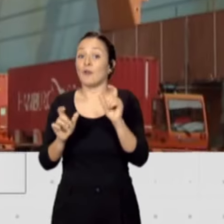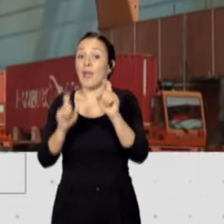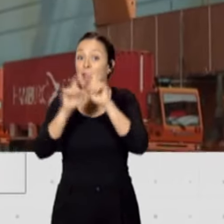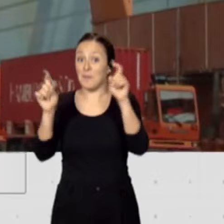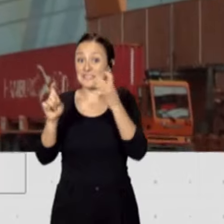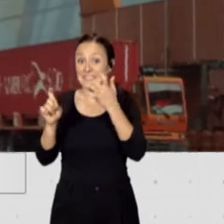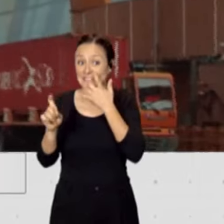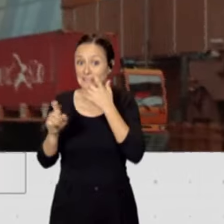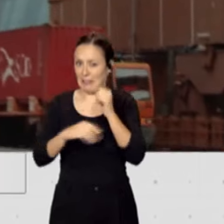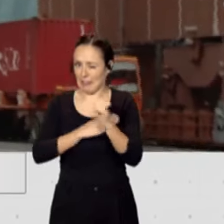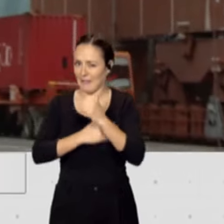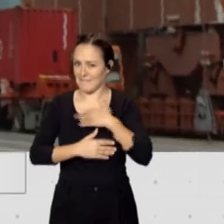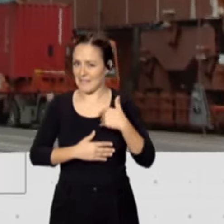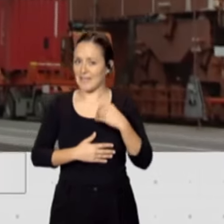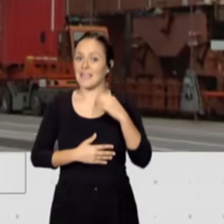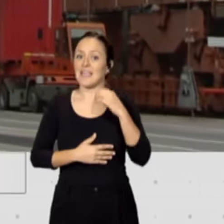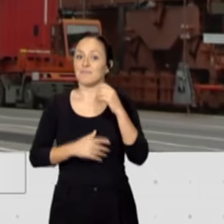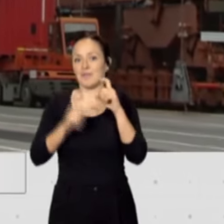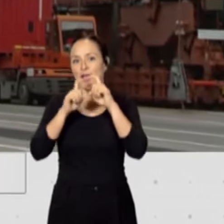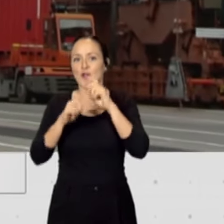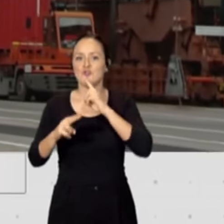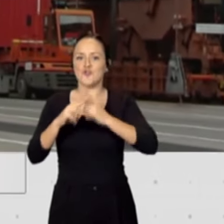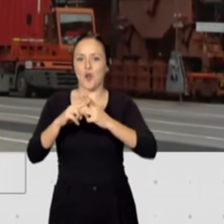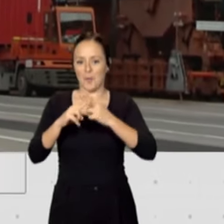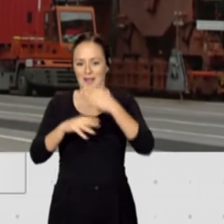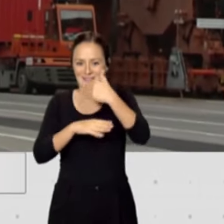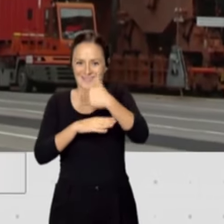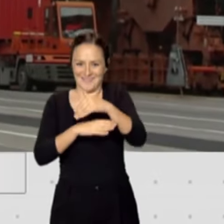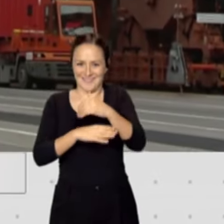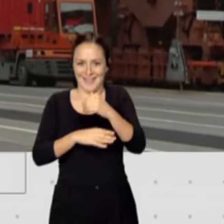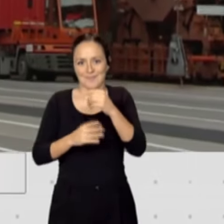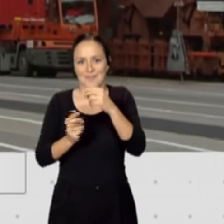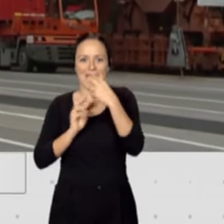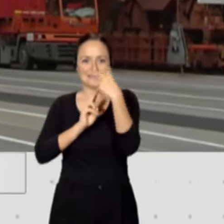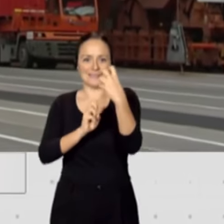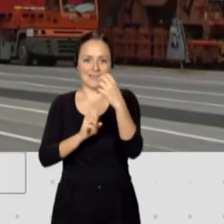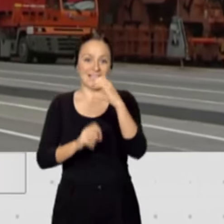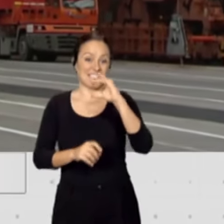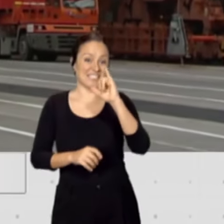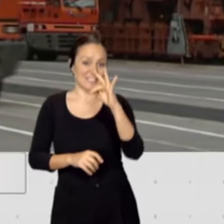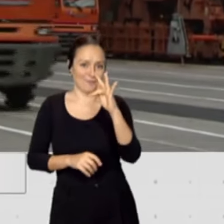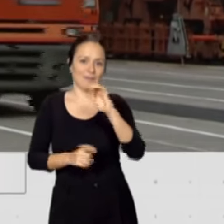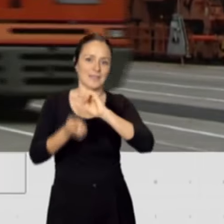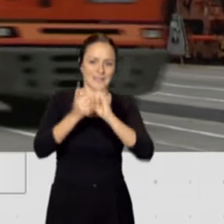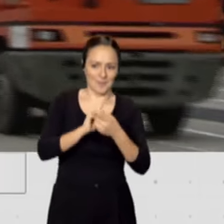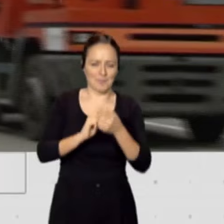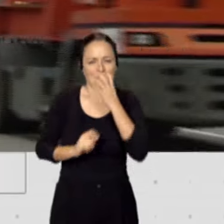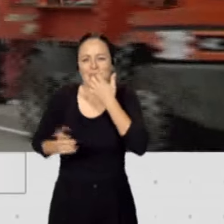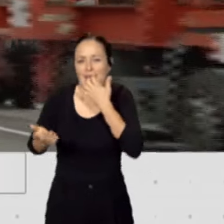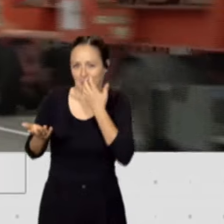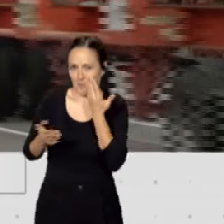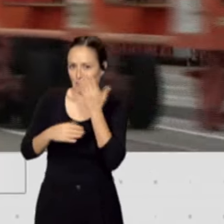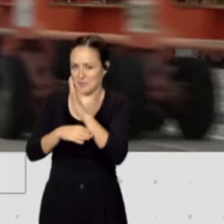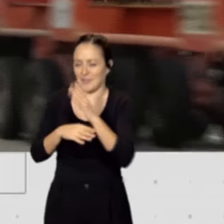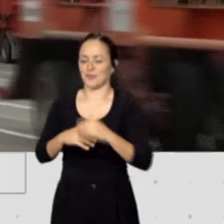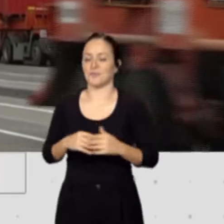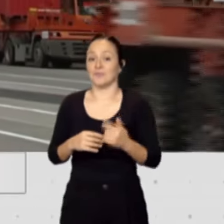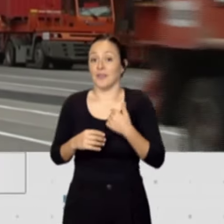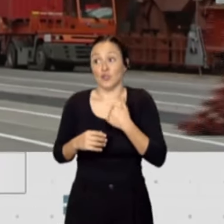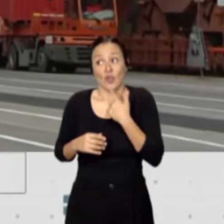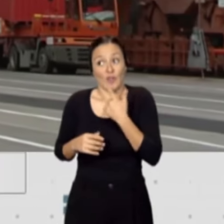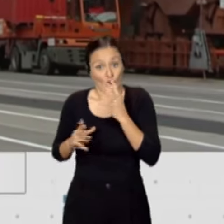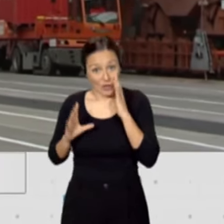hacer este tipo de operaciones O sea que buscan otras alternativas para sal te voy a poner un ejemplo para que entiendas el riesgo que corren Y por qué toman las decisiones y